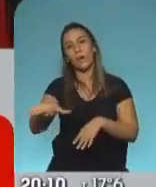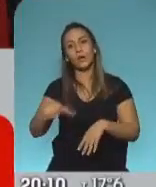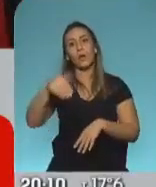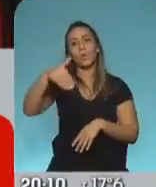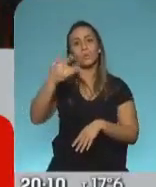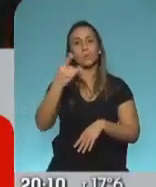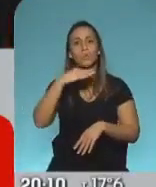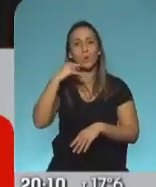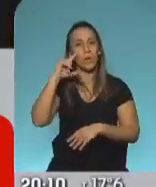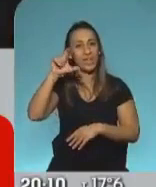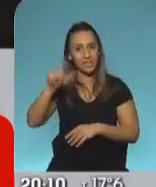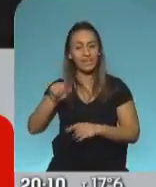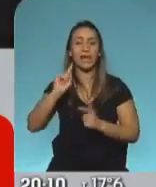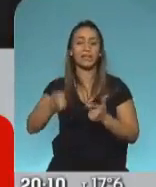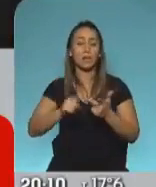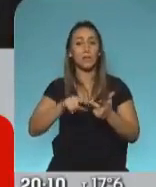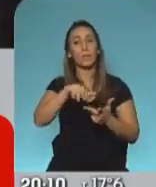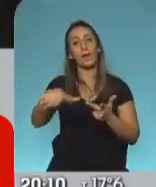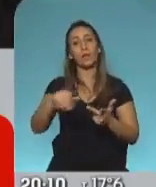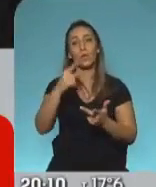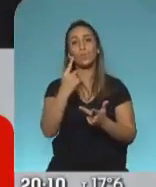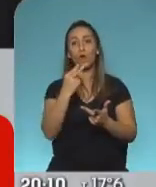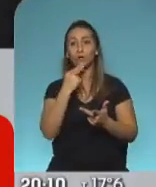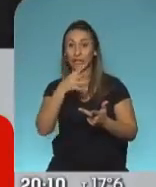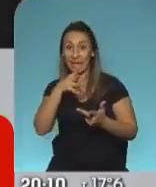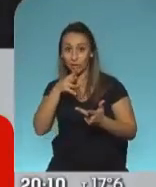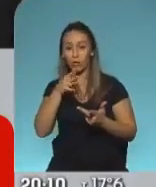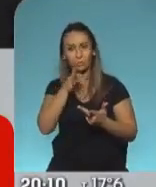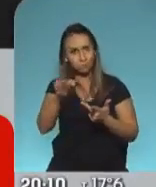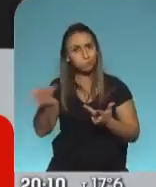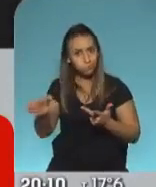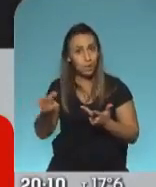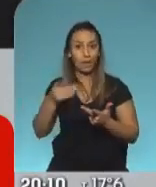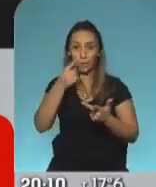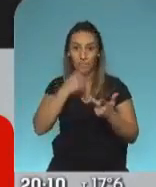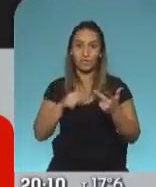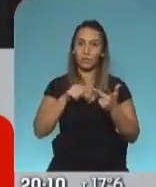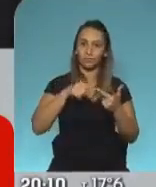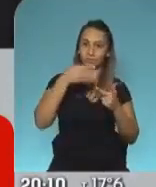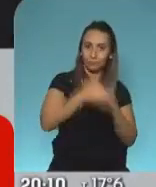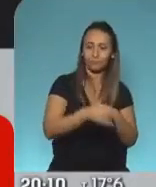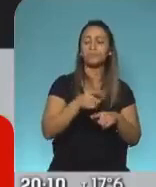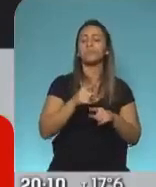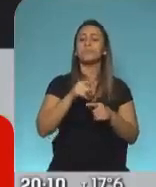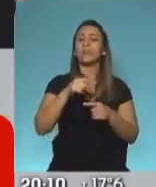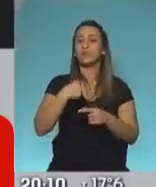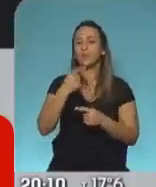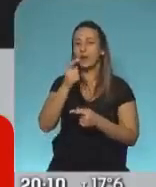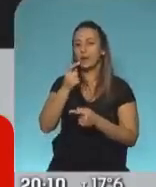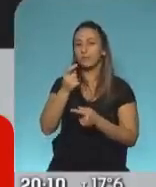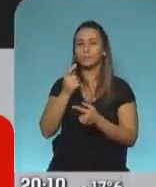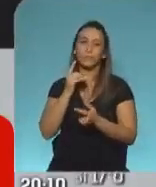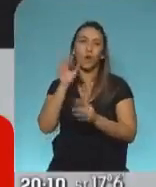barrio 1114. Me quedo con el textual de Sergio Berni, que se los quiero adelantar antes de que compartamos la